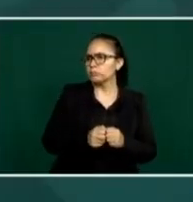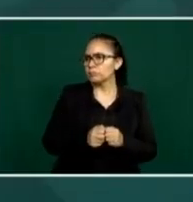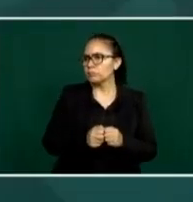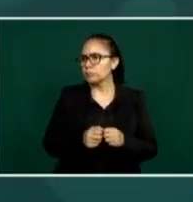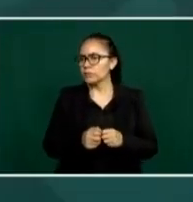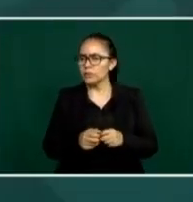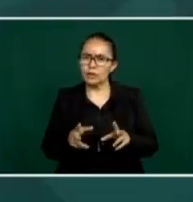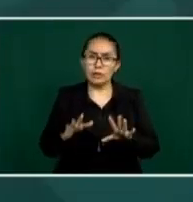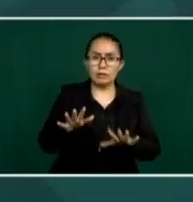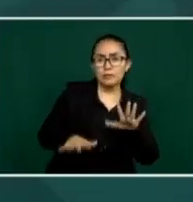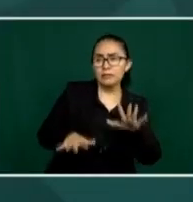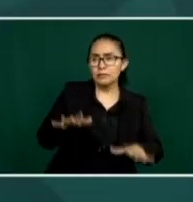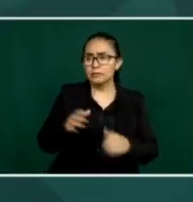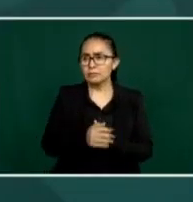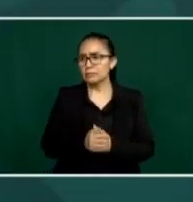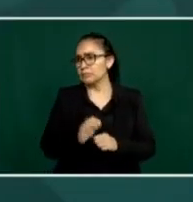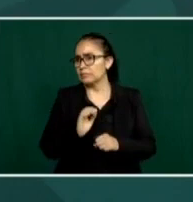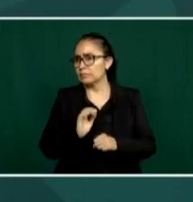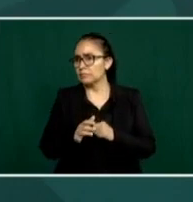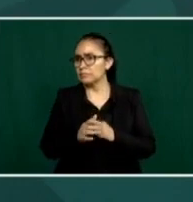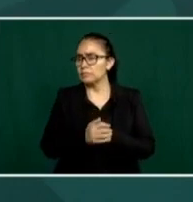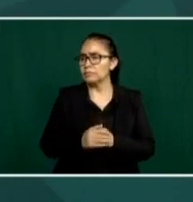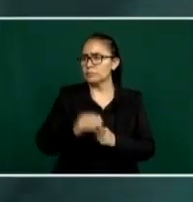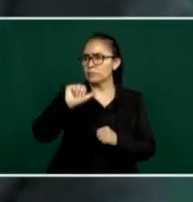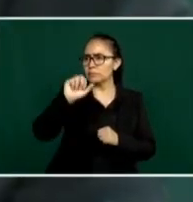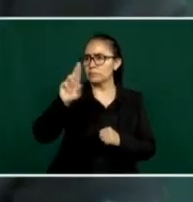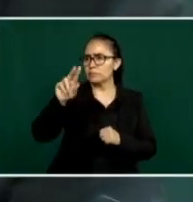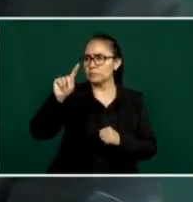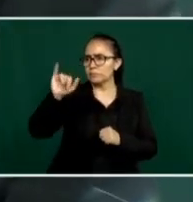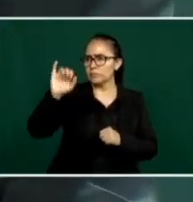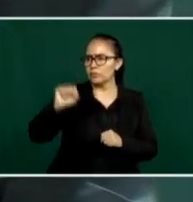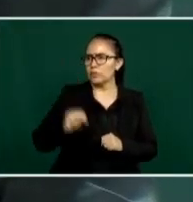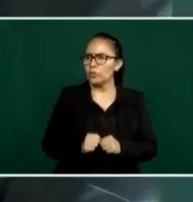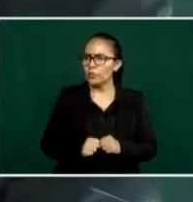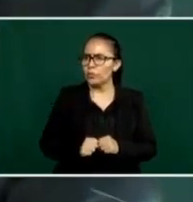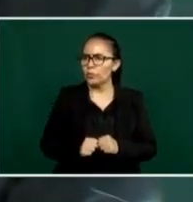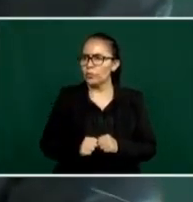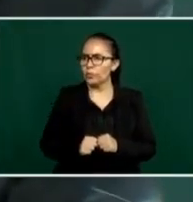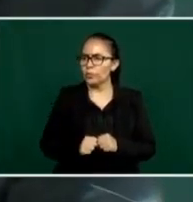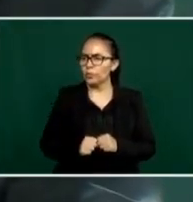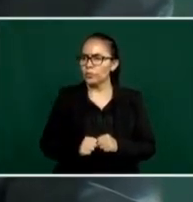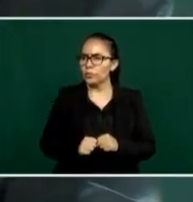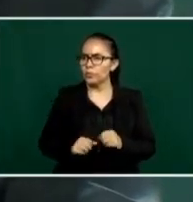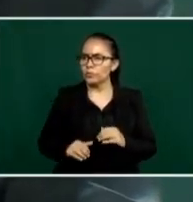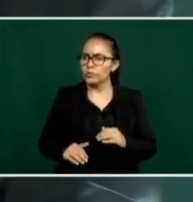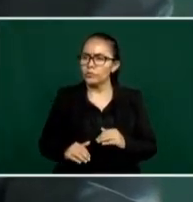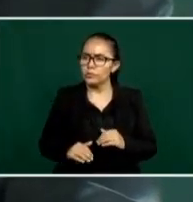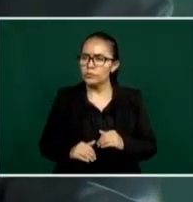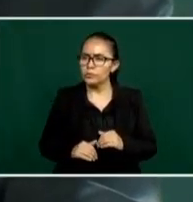carteras vencidas manejadas por despachos de abogados